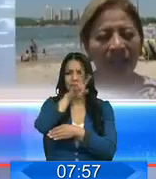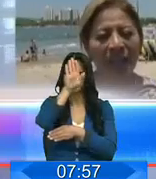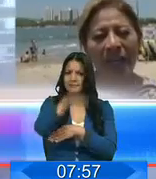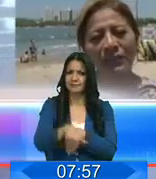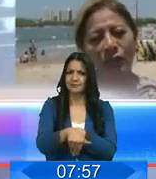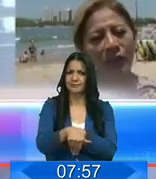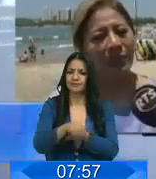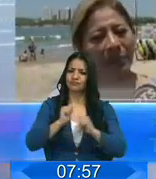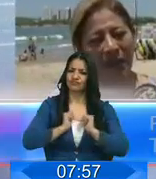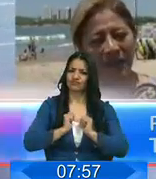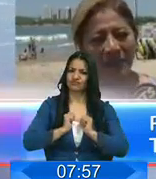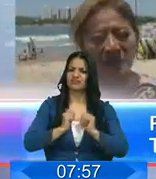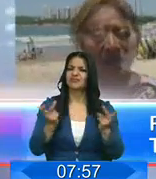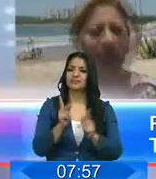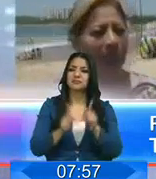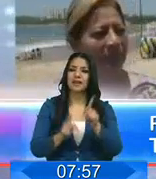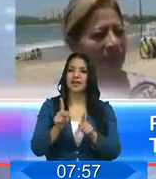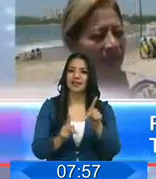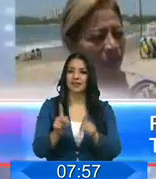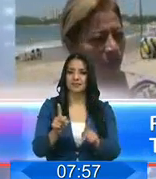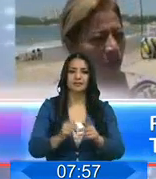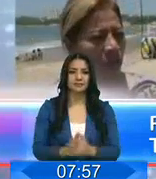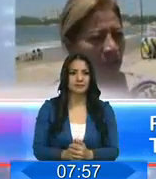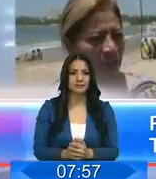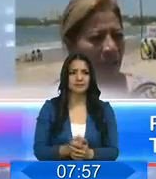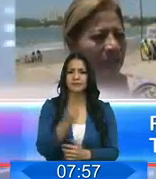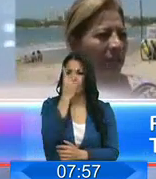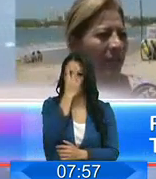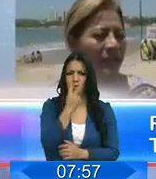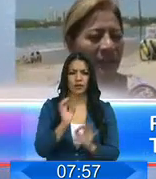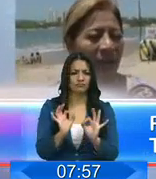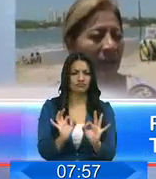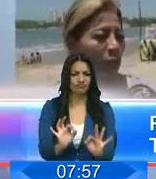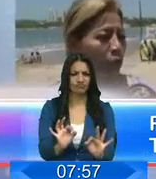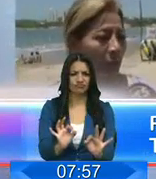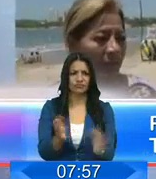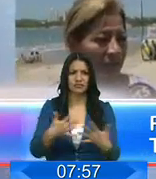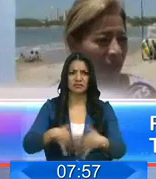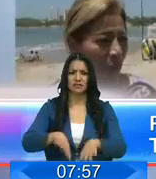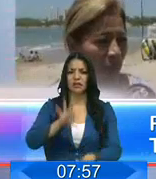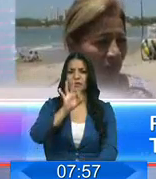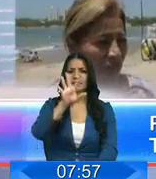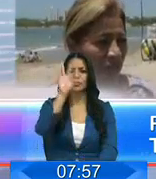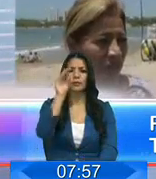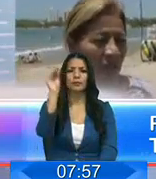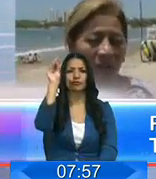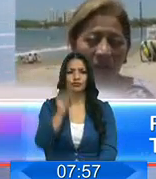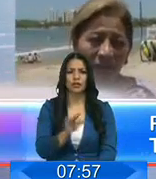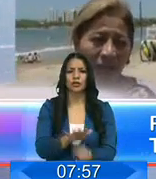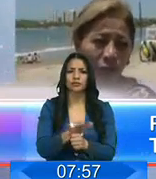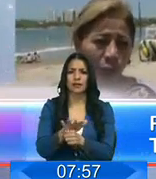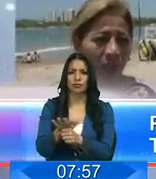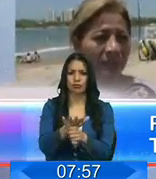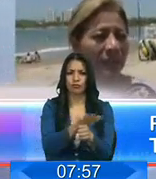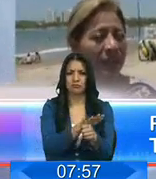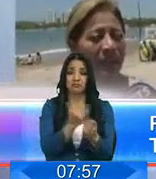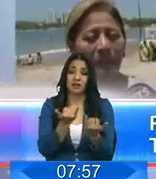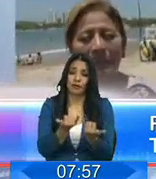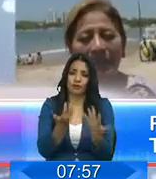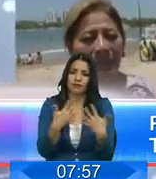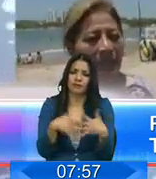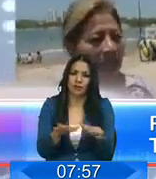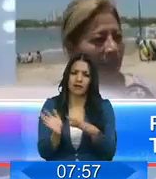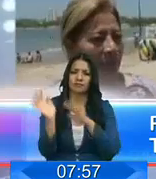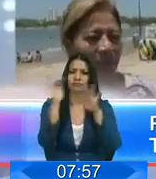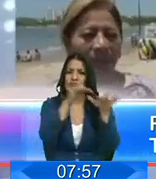de descanso en Playas. La capacidad hotelera ya está en un 95%. A estas alturas